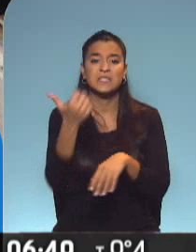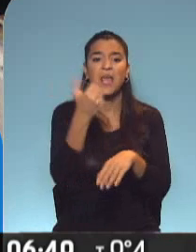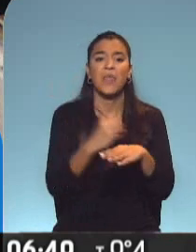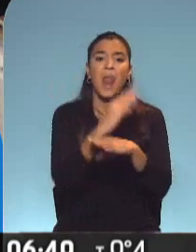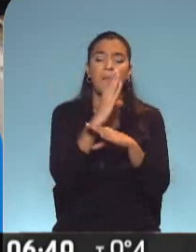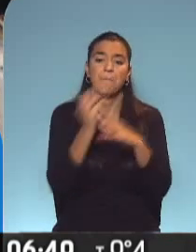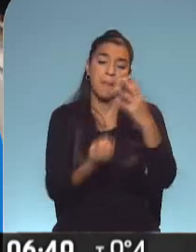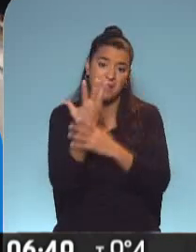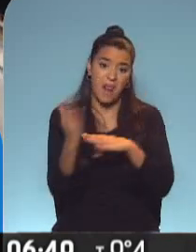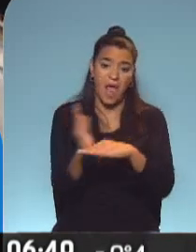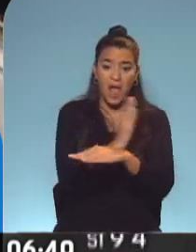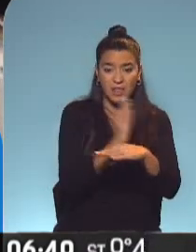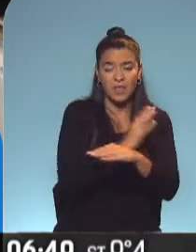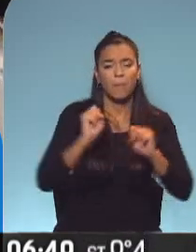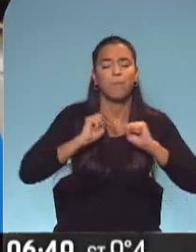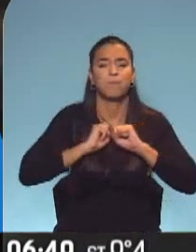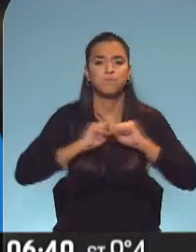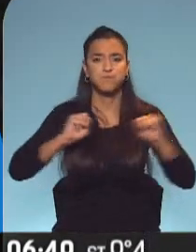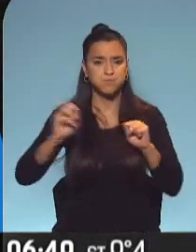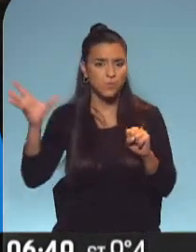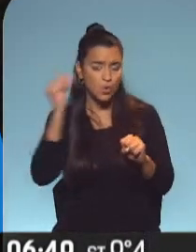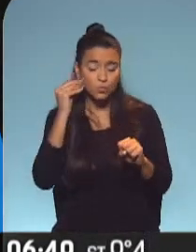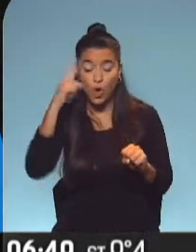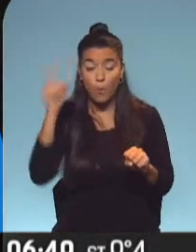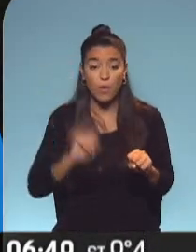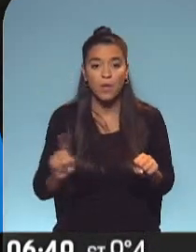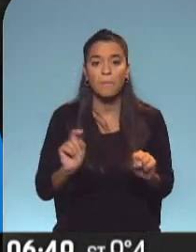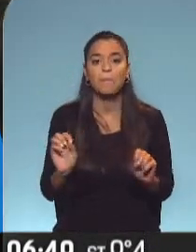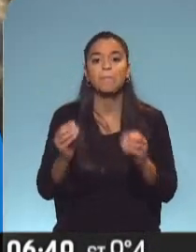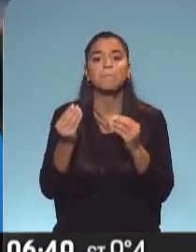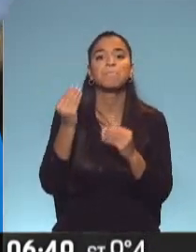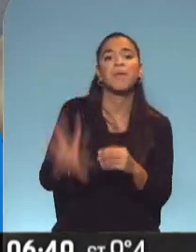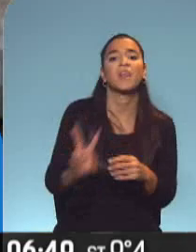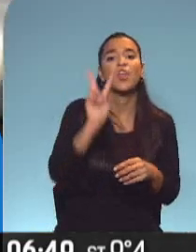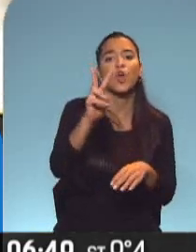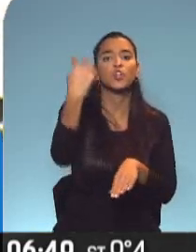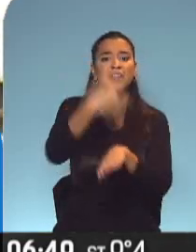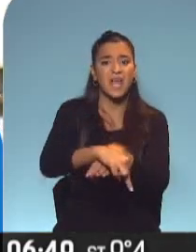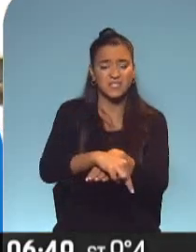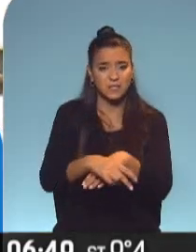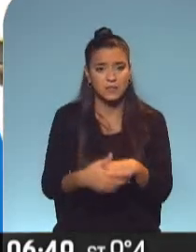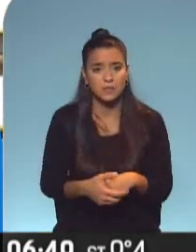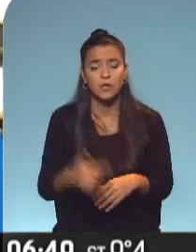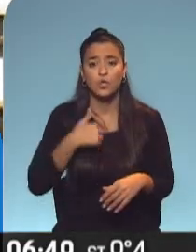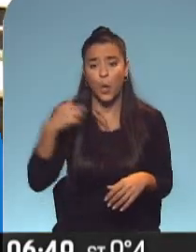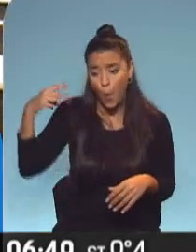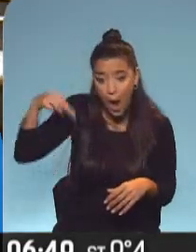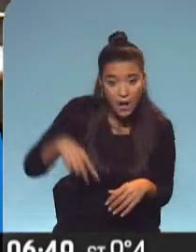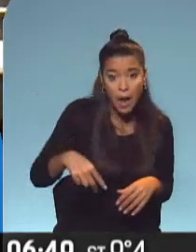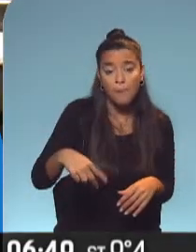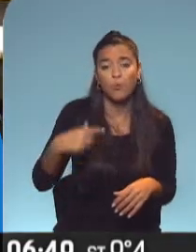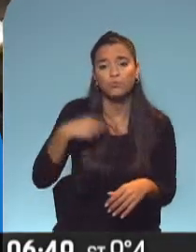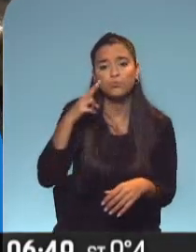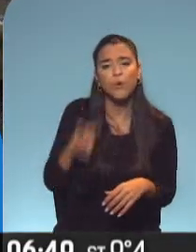mañana. Escuchamos la explosión y no lo podíamos creer. Perdimos 2 taxis, explicó. Y bajamos y nos encontramos